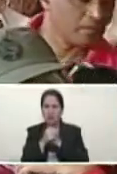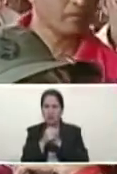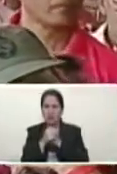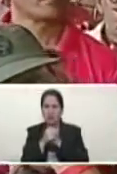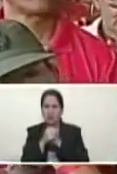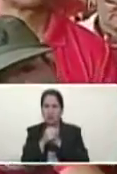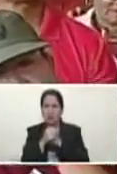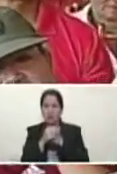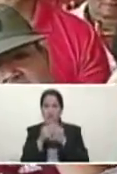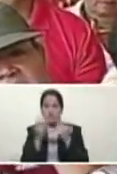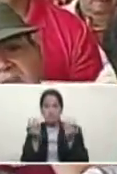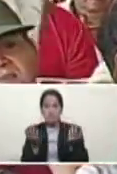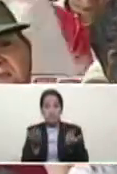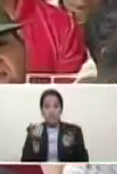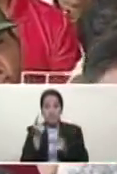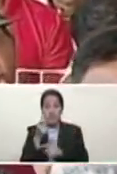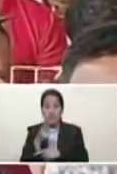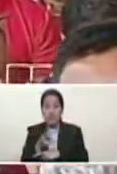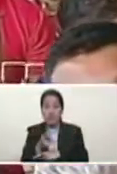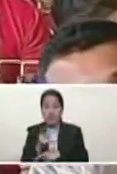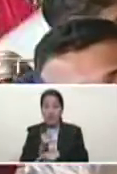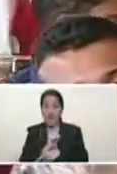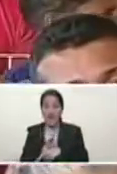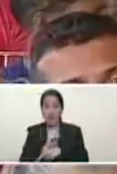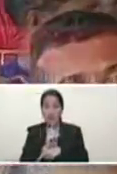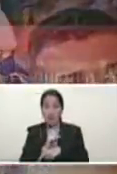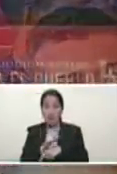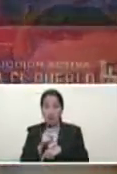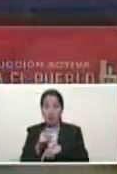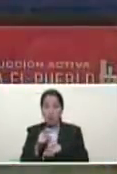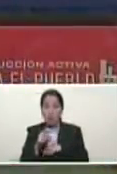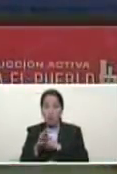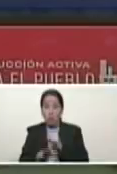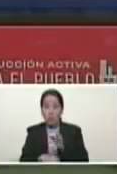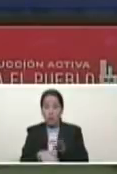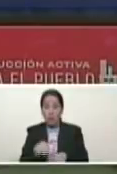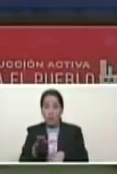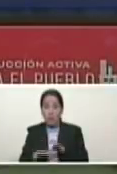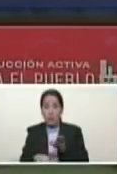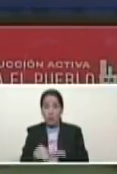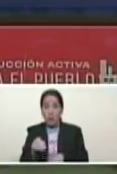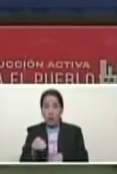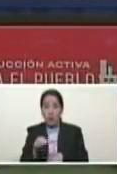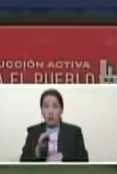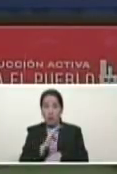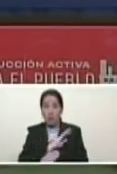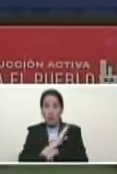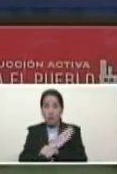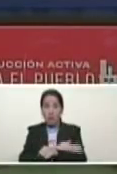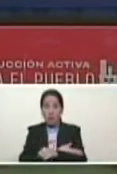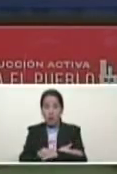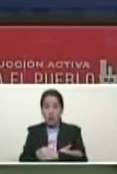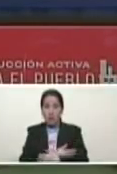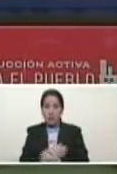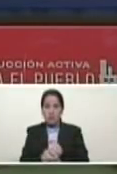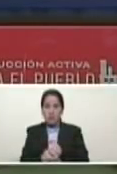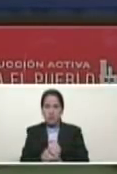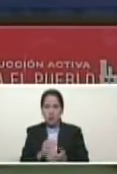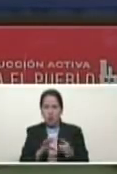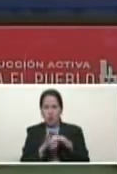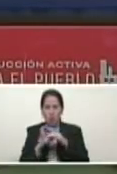Por eso tenemos que apretar el paso, apretar duro el paso, unir fuerzas cívicas,